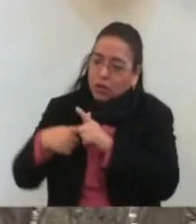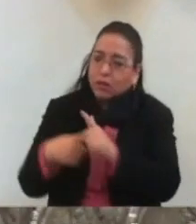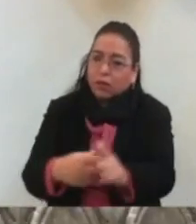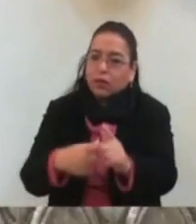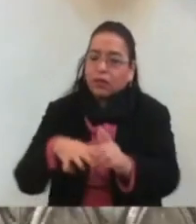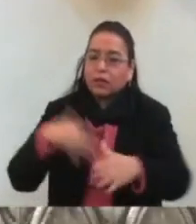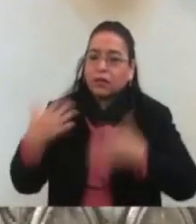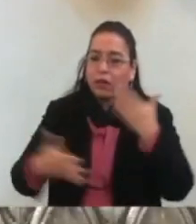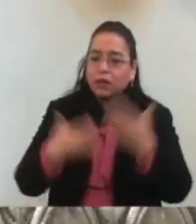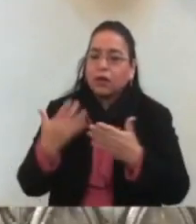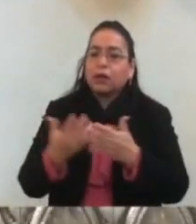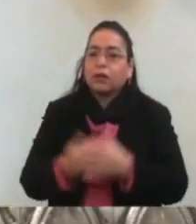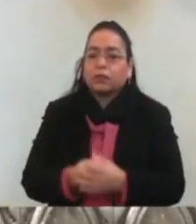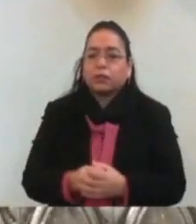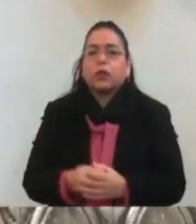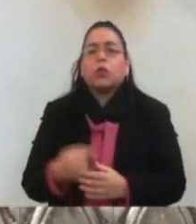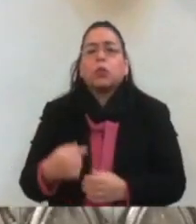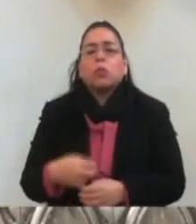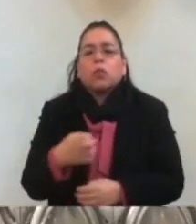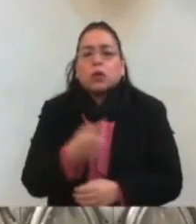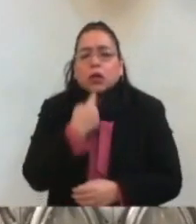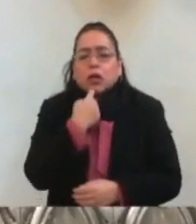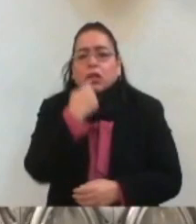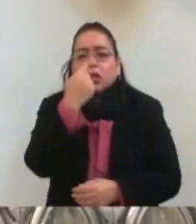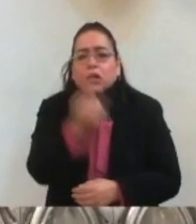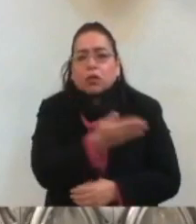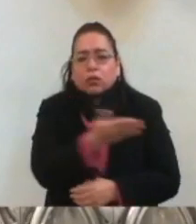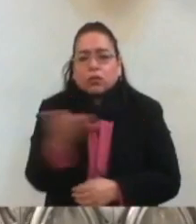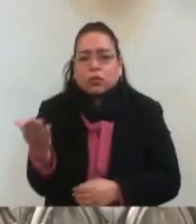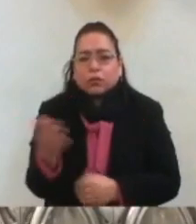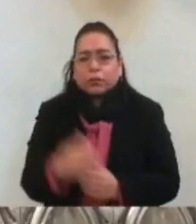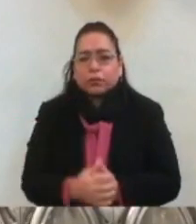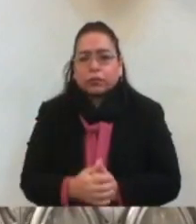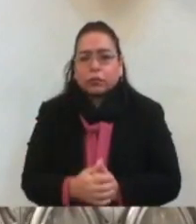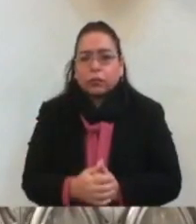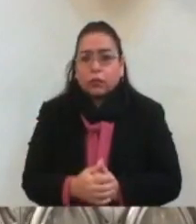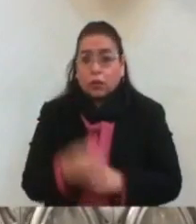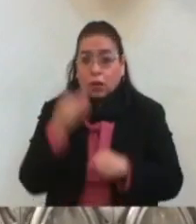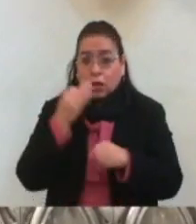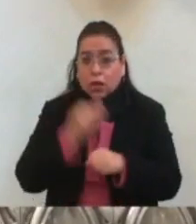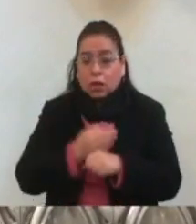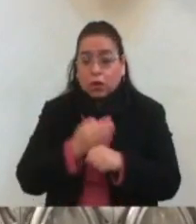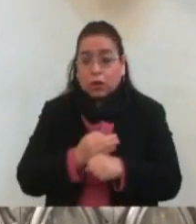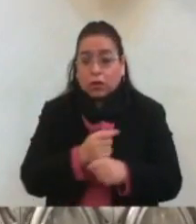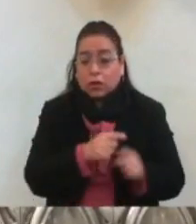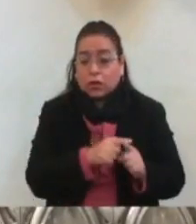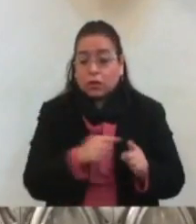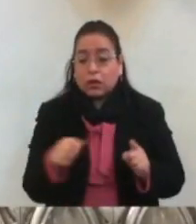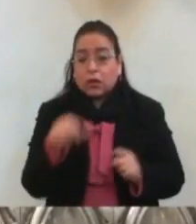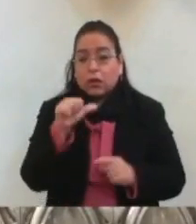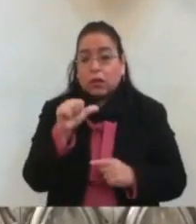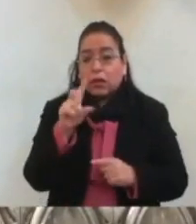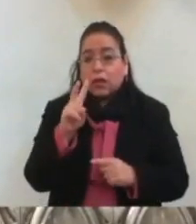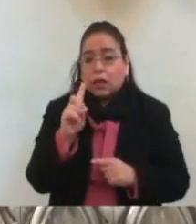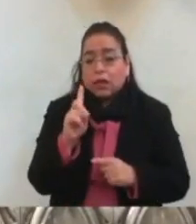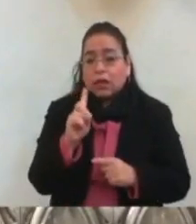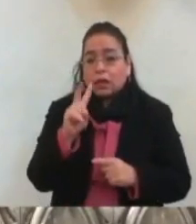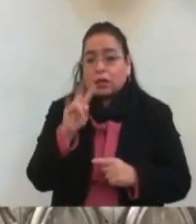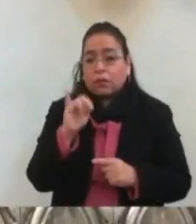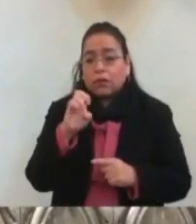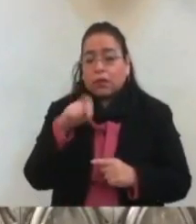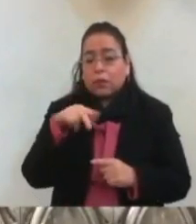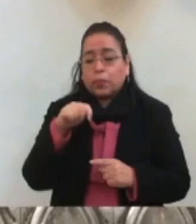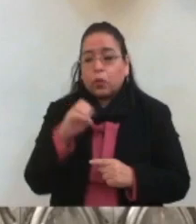por eso me atrevo a decirles que ese tiempo de adviento tiempo de